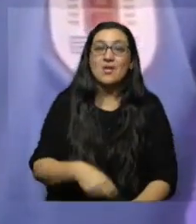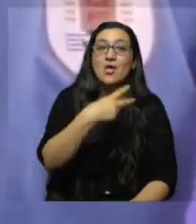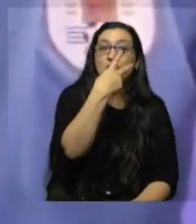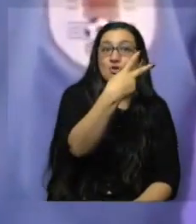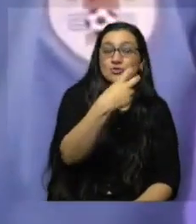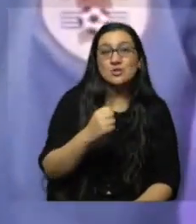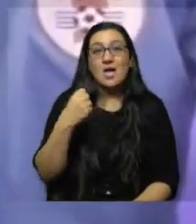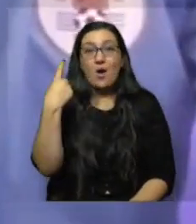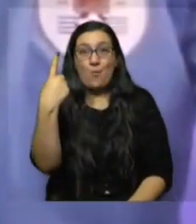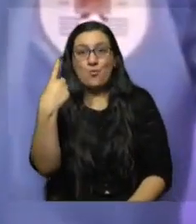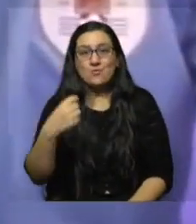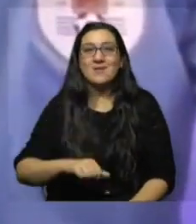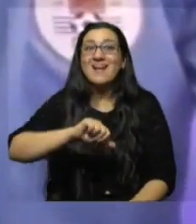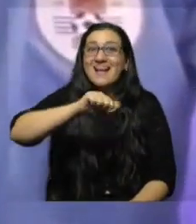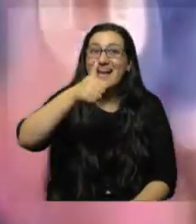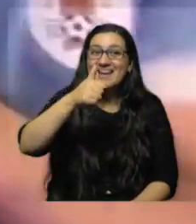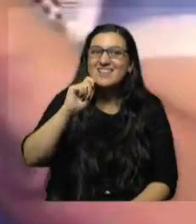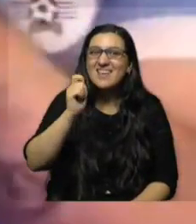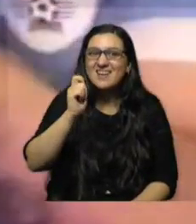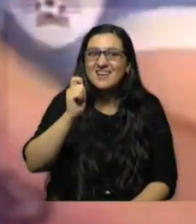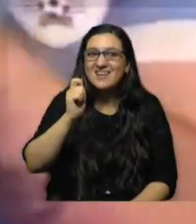2-1. Gana Corea.